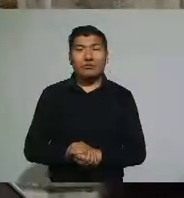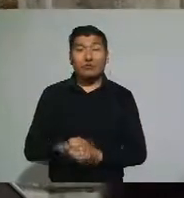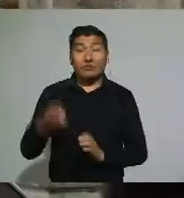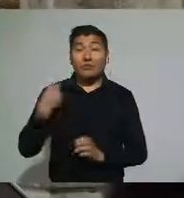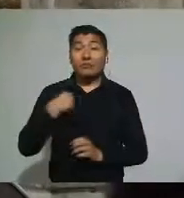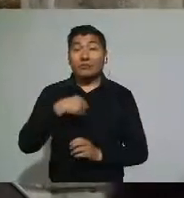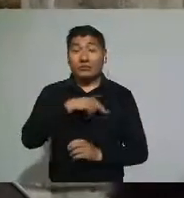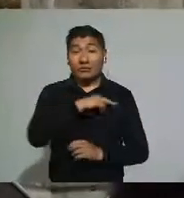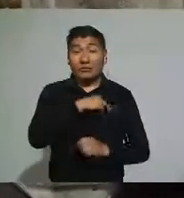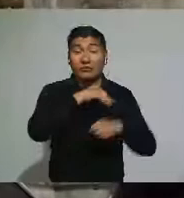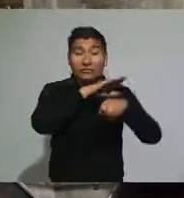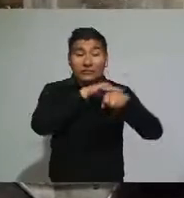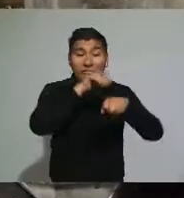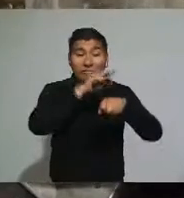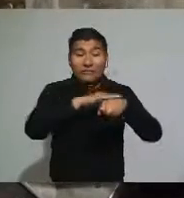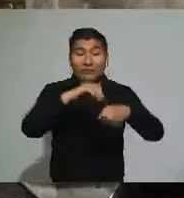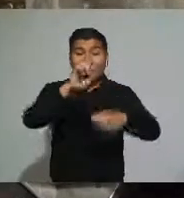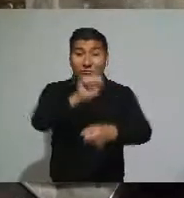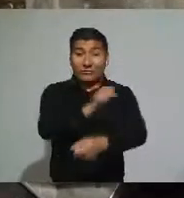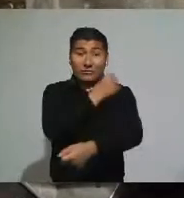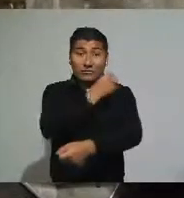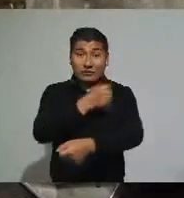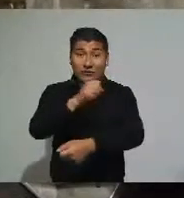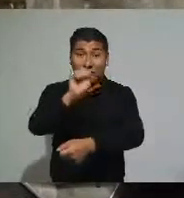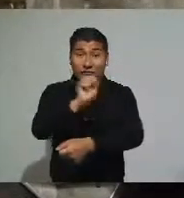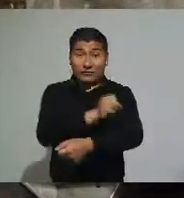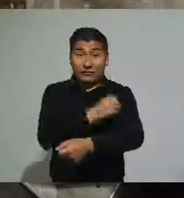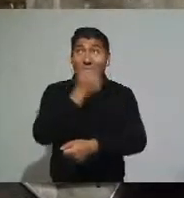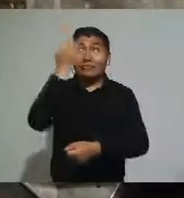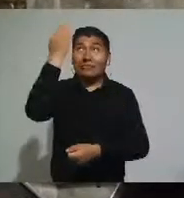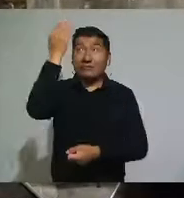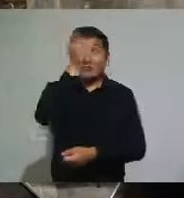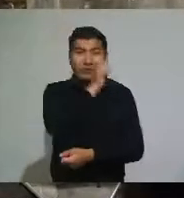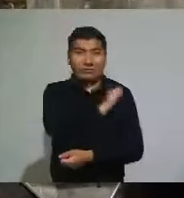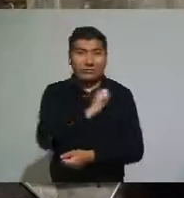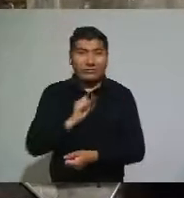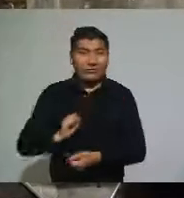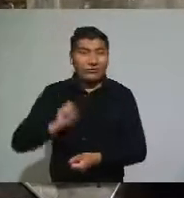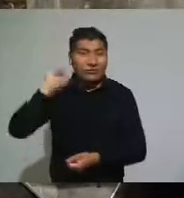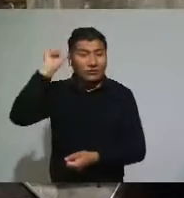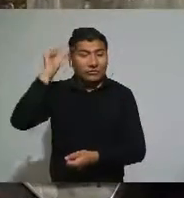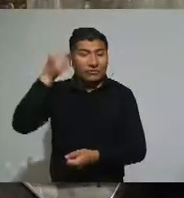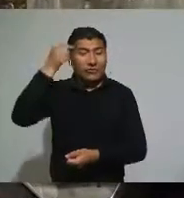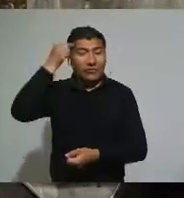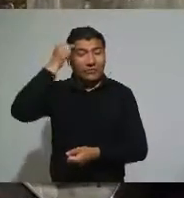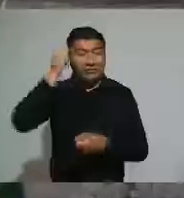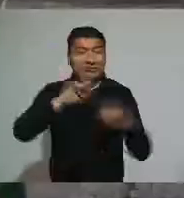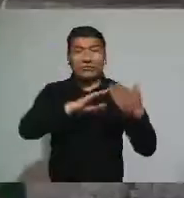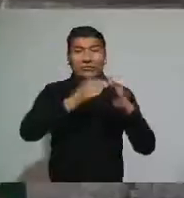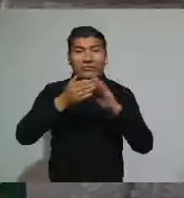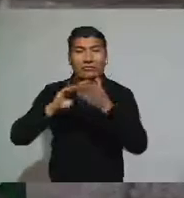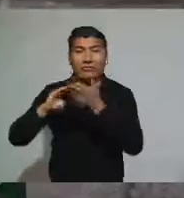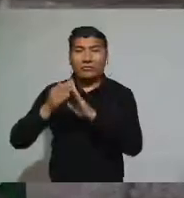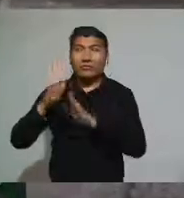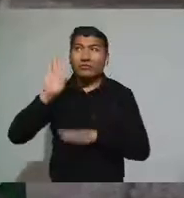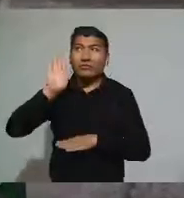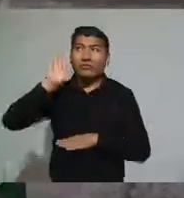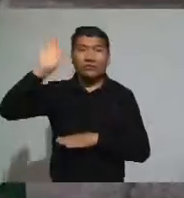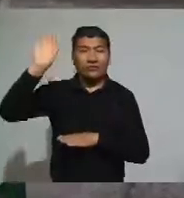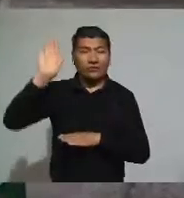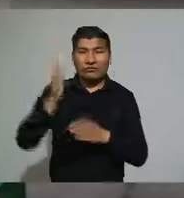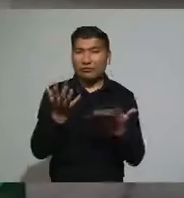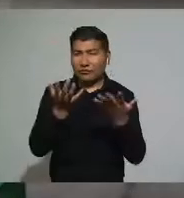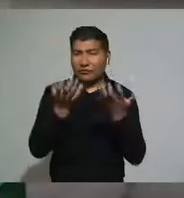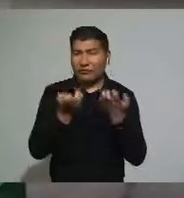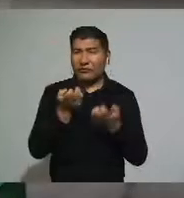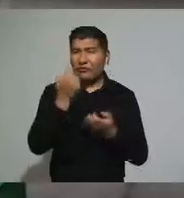Hemos invocado en el Salmo, el Señor gobierne a su pueblo. Quisiera